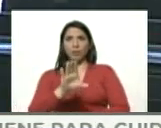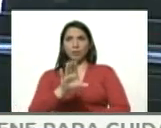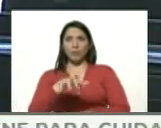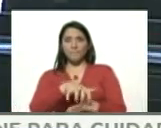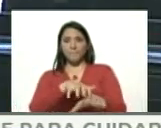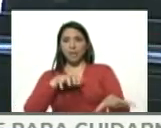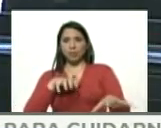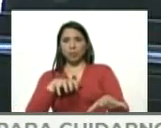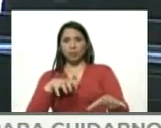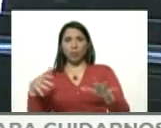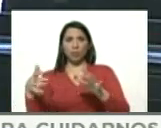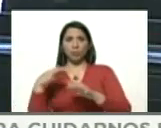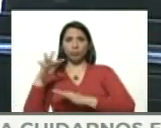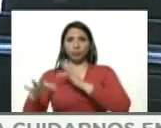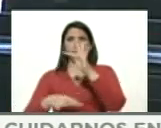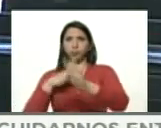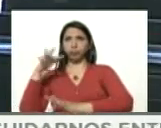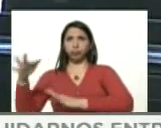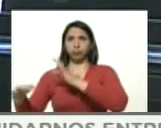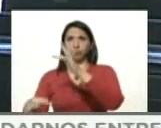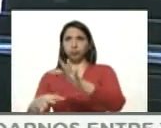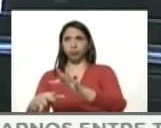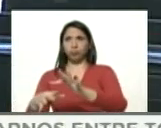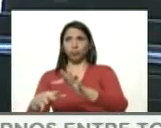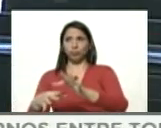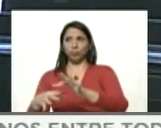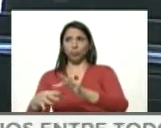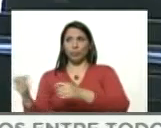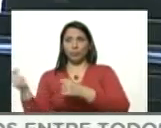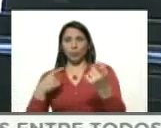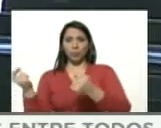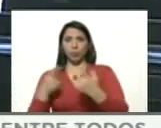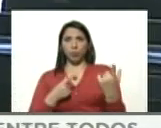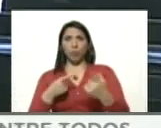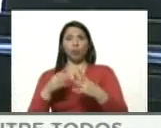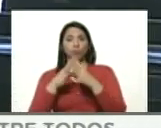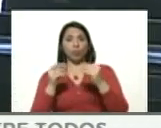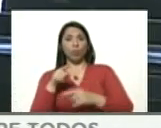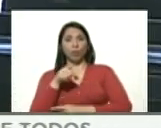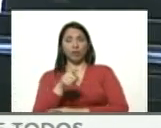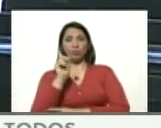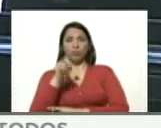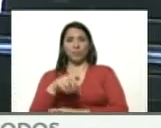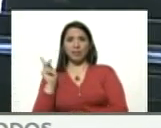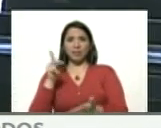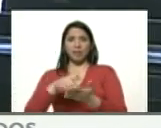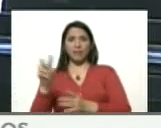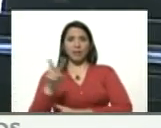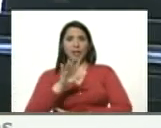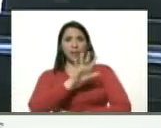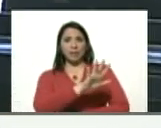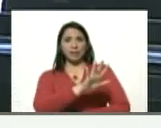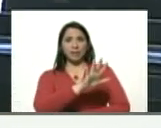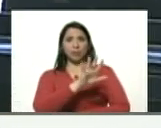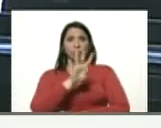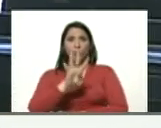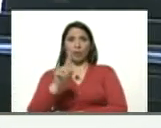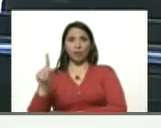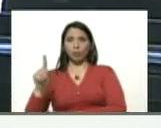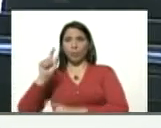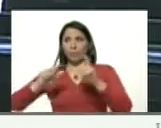mayoría de ellos contagios de carácter importado. Todo esto también entonces llega a Venezuela, 541 casos